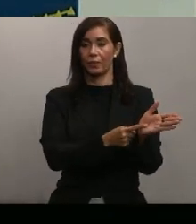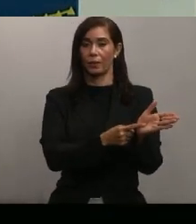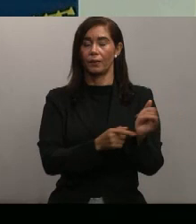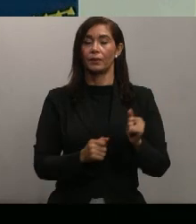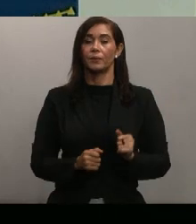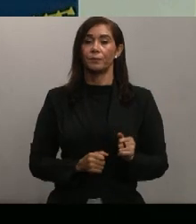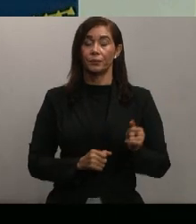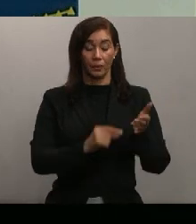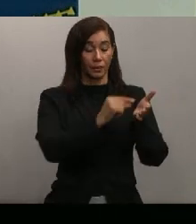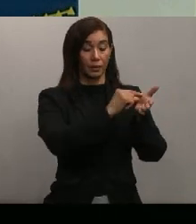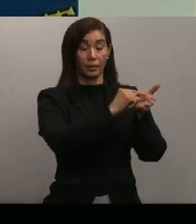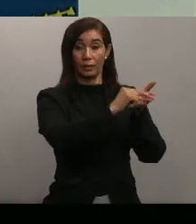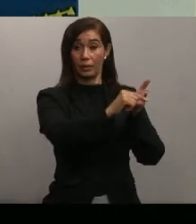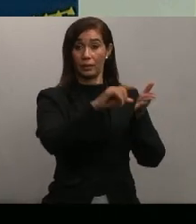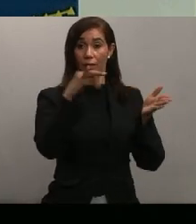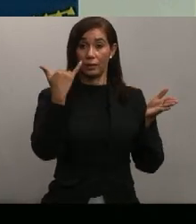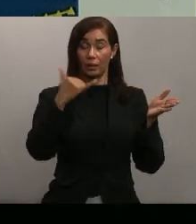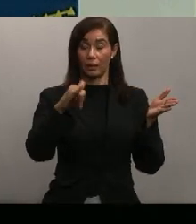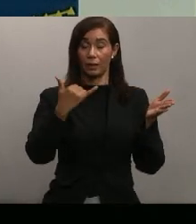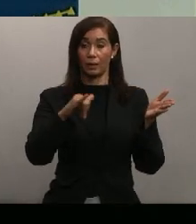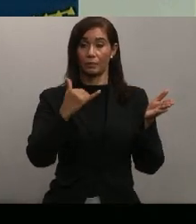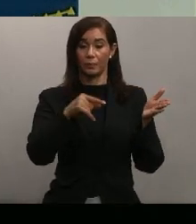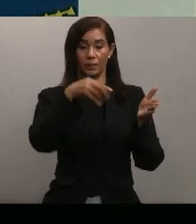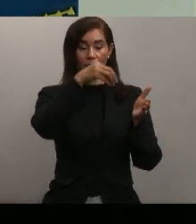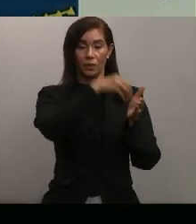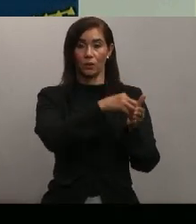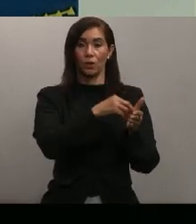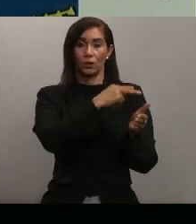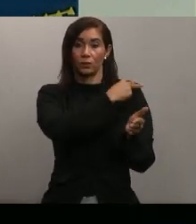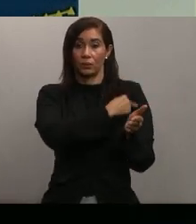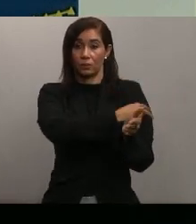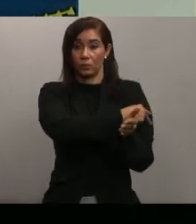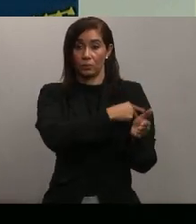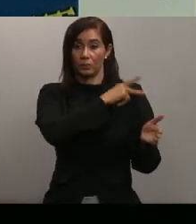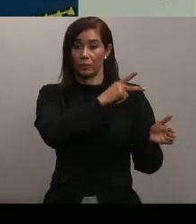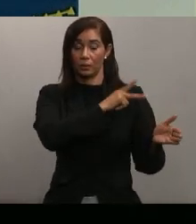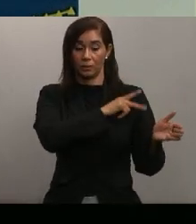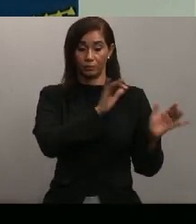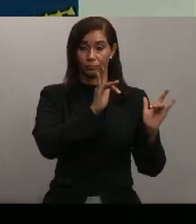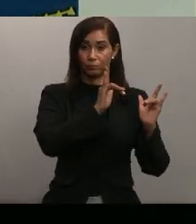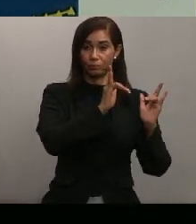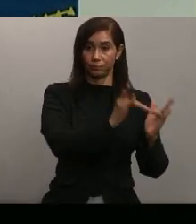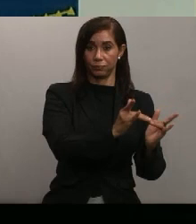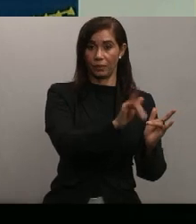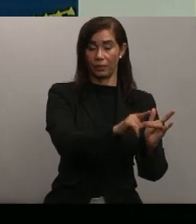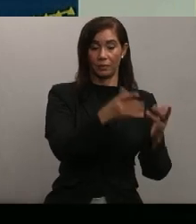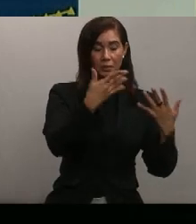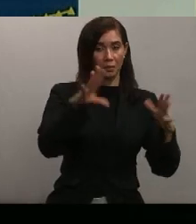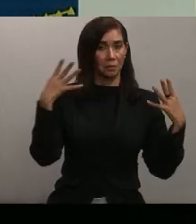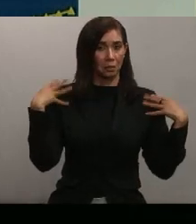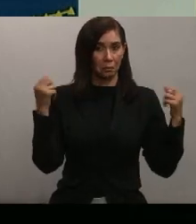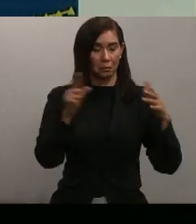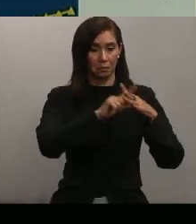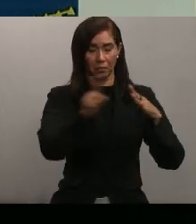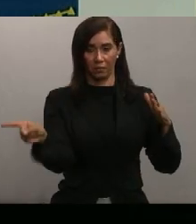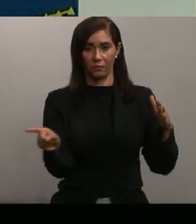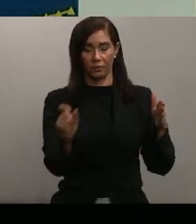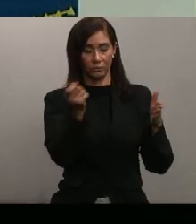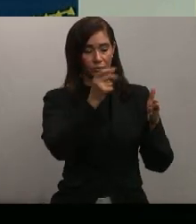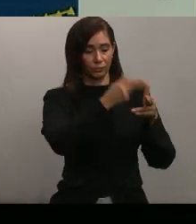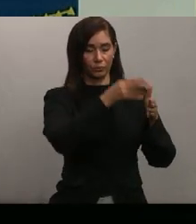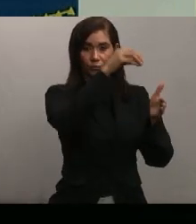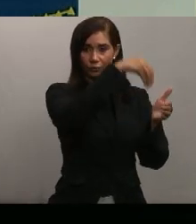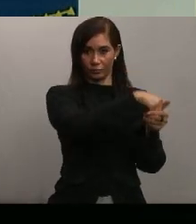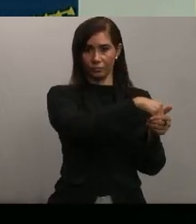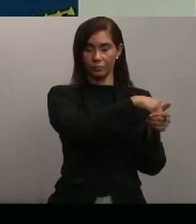donde la línea amarilla corresponde a los casos de clínicas y hospitales que han sido dados de alta. Al